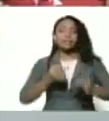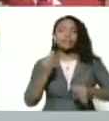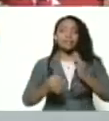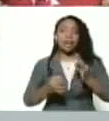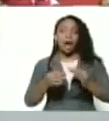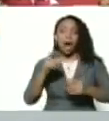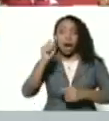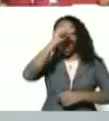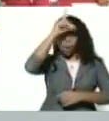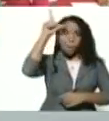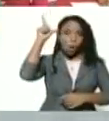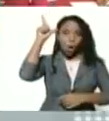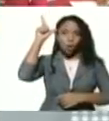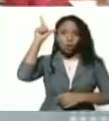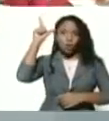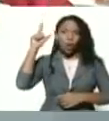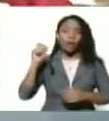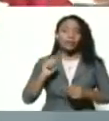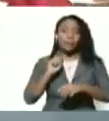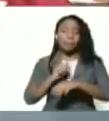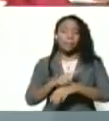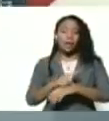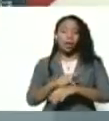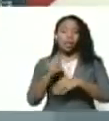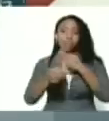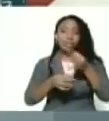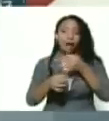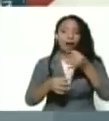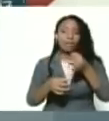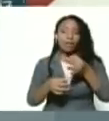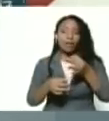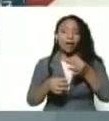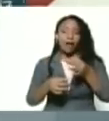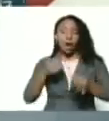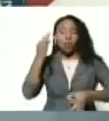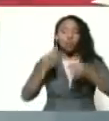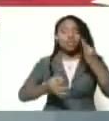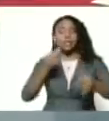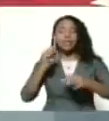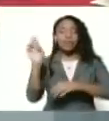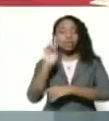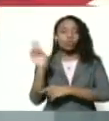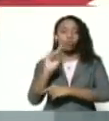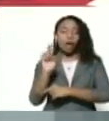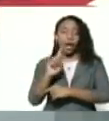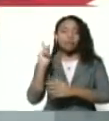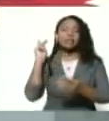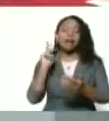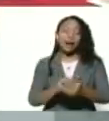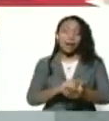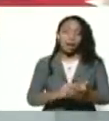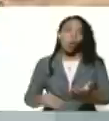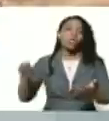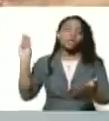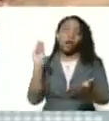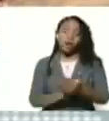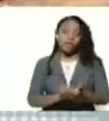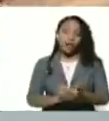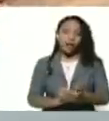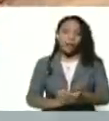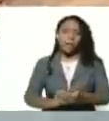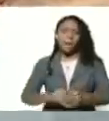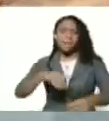Leopoldo López, que más temprano que tarde la justicia venezolana llegará y volverá tras rejas aquí a pagar